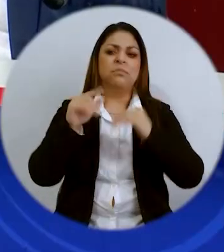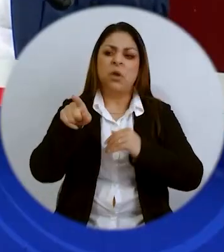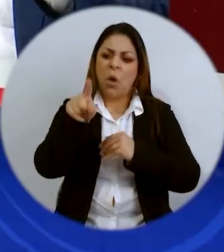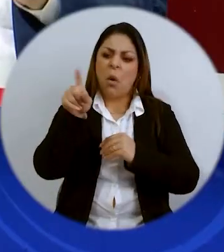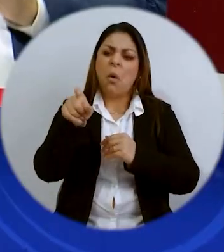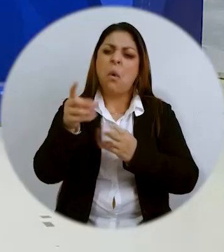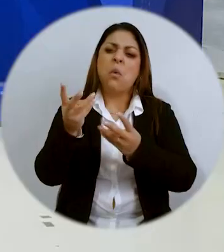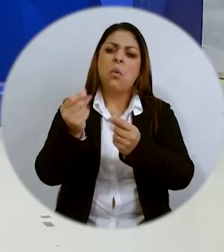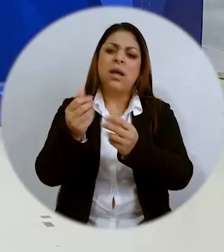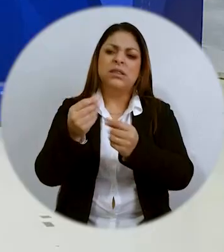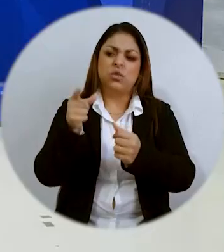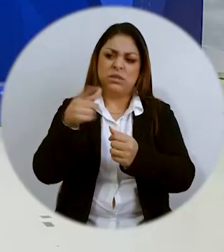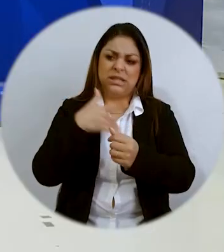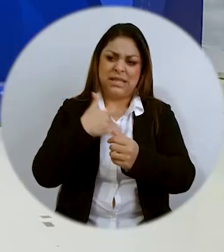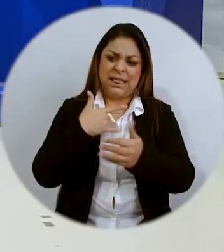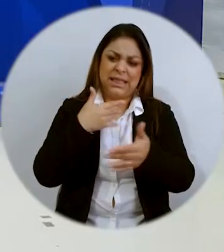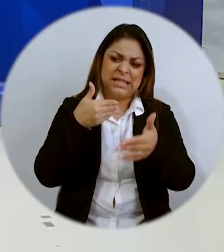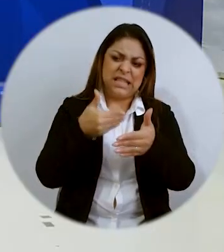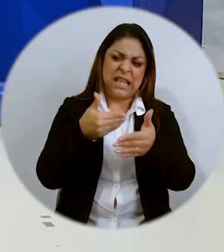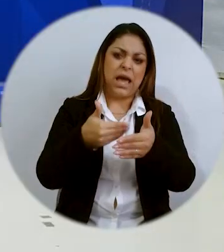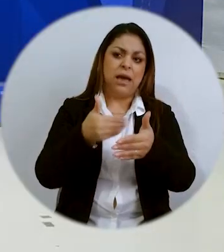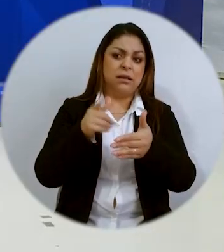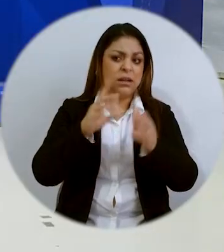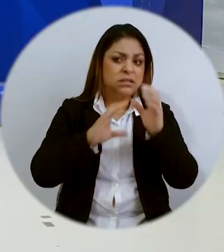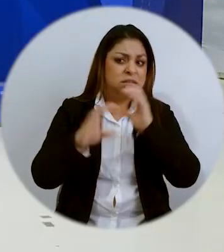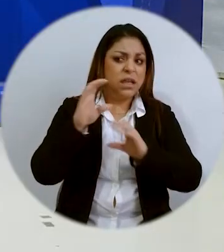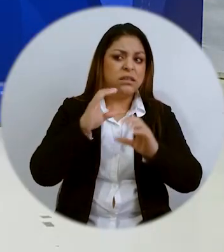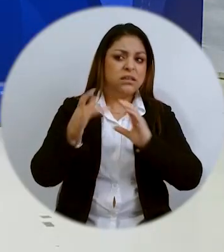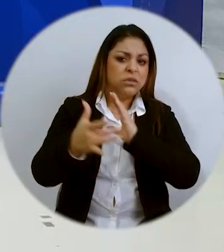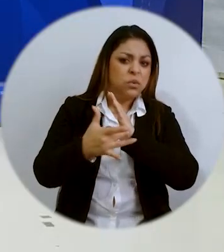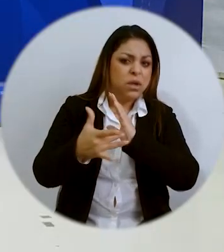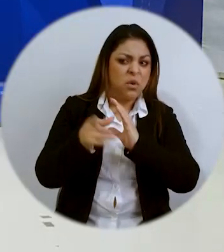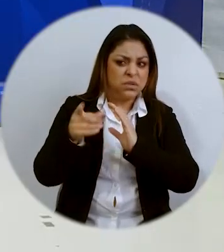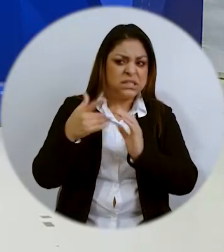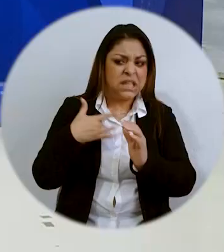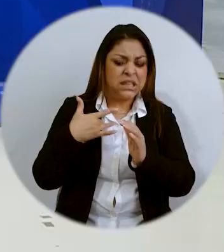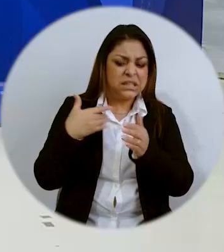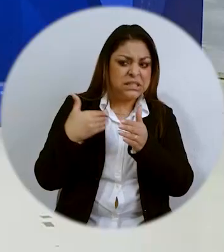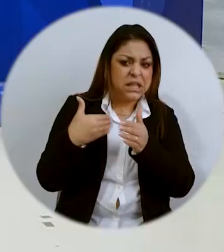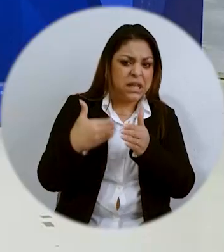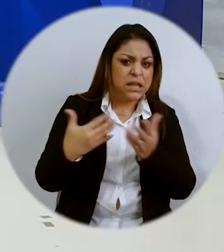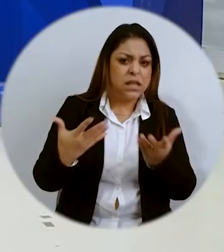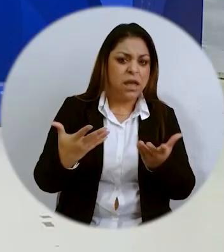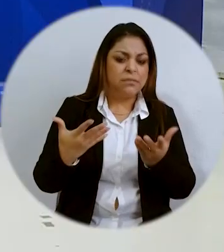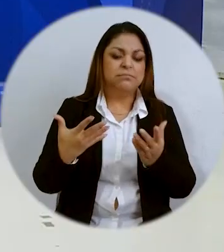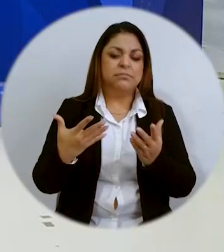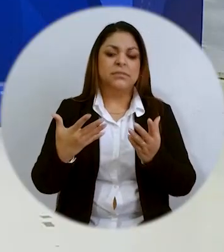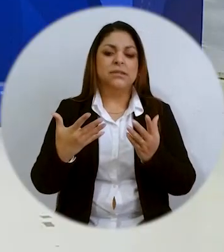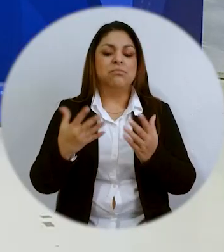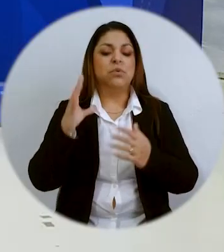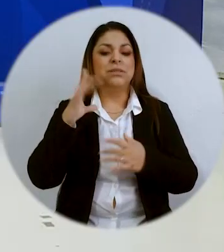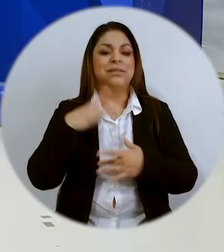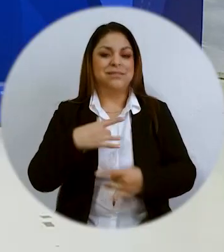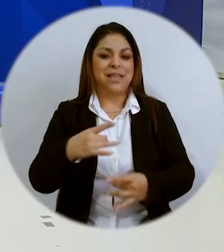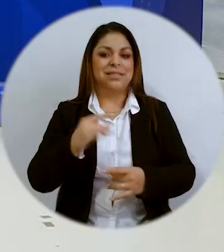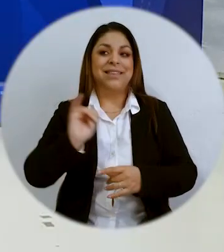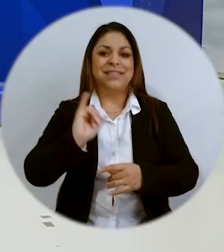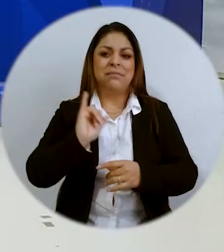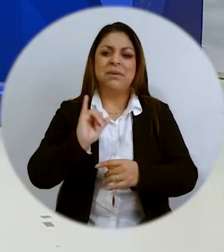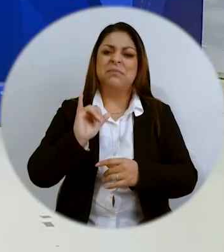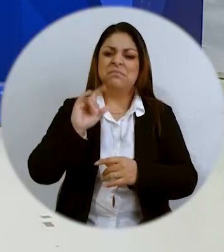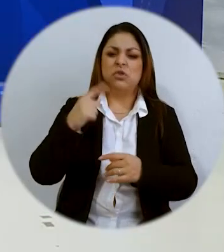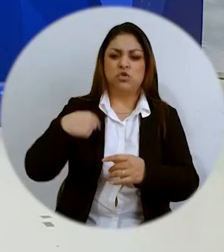tanta cercanía siente con relación a la ciencia y la tecnología, y también qué